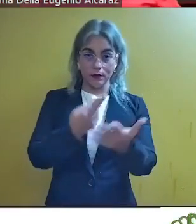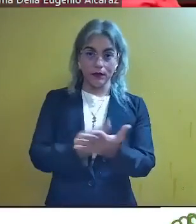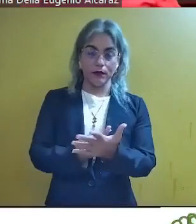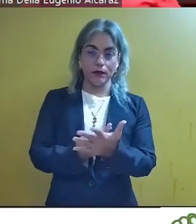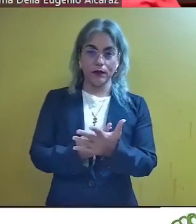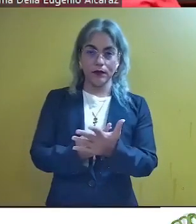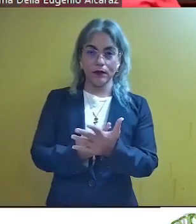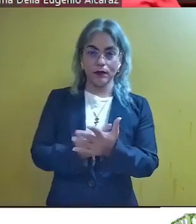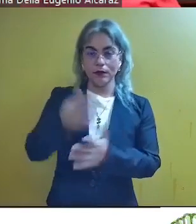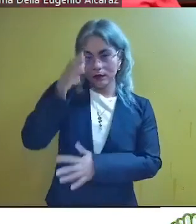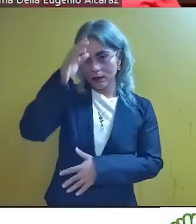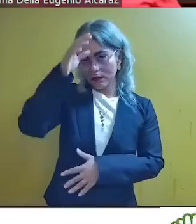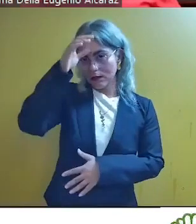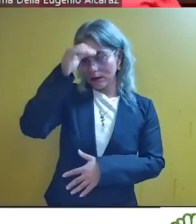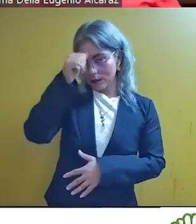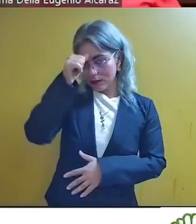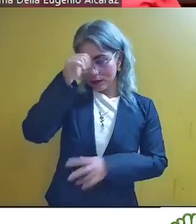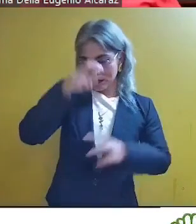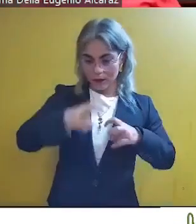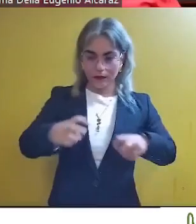se ha dado cuenta.